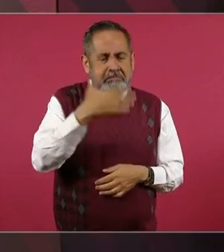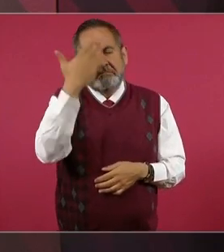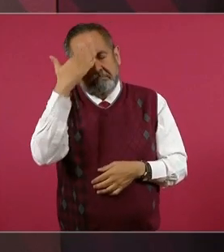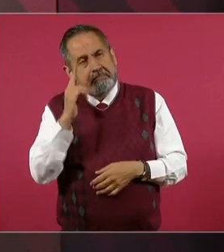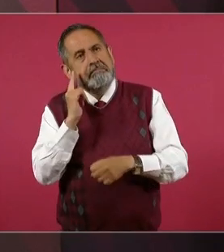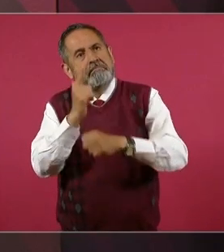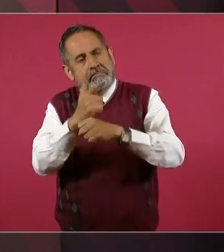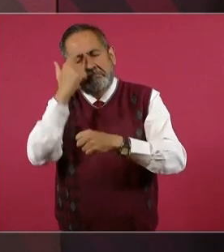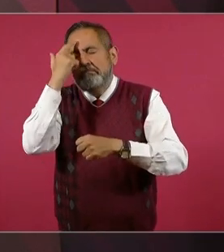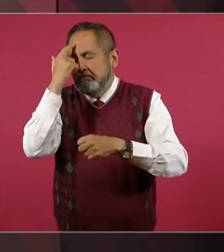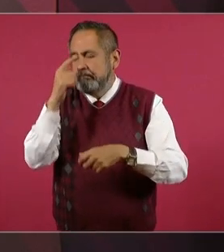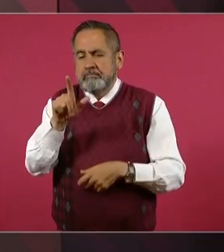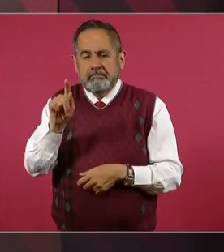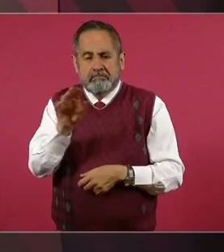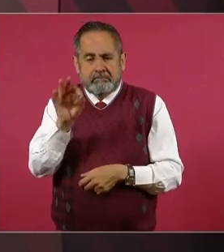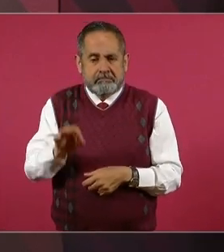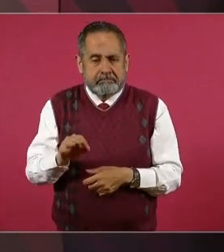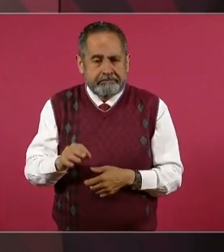de los mexicanos.